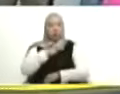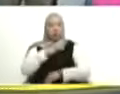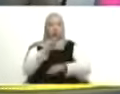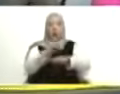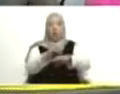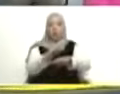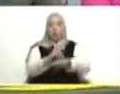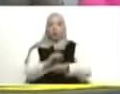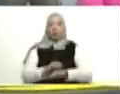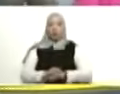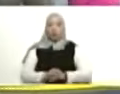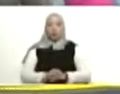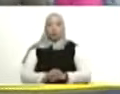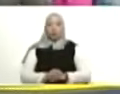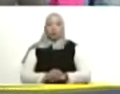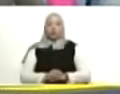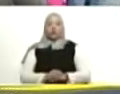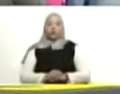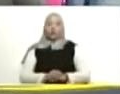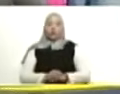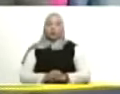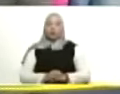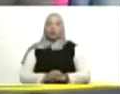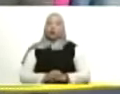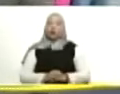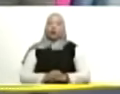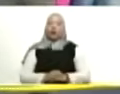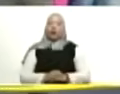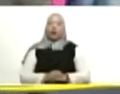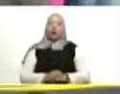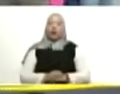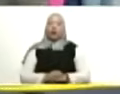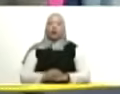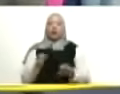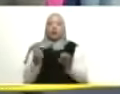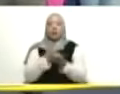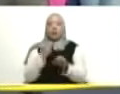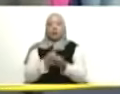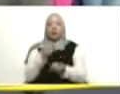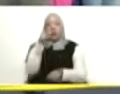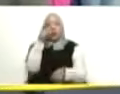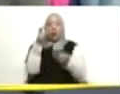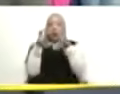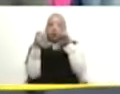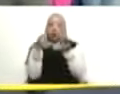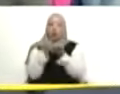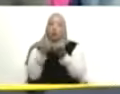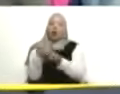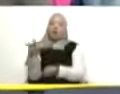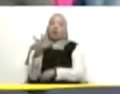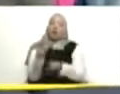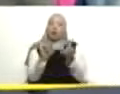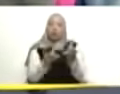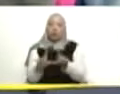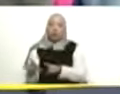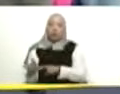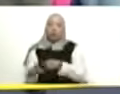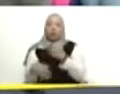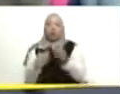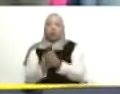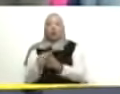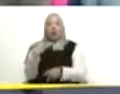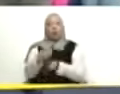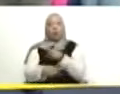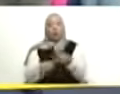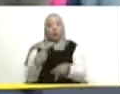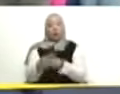no se duerman, se van a perder los bloques de petróleo y gas que tiene Venezuela listos, preparados para entrarle a